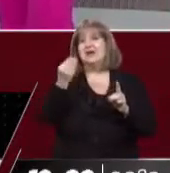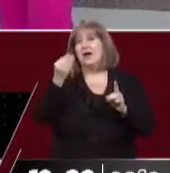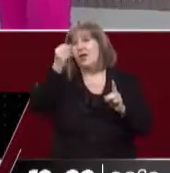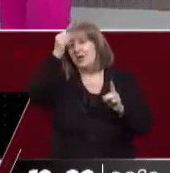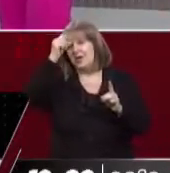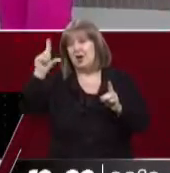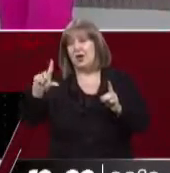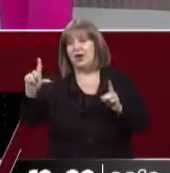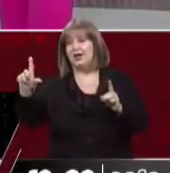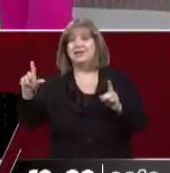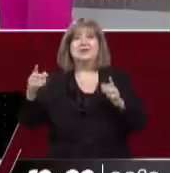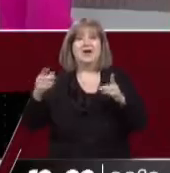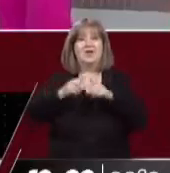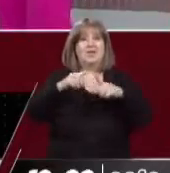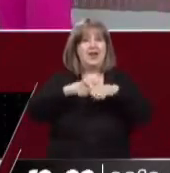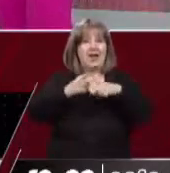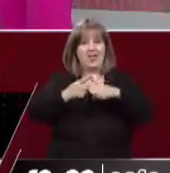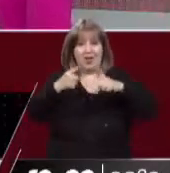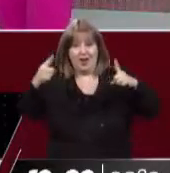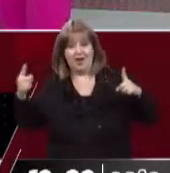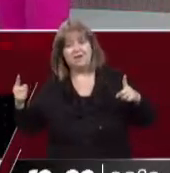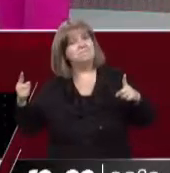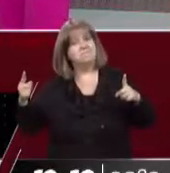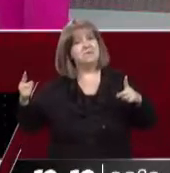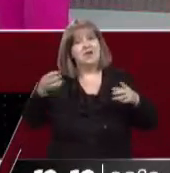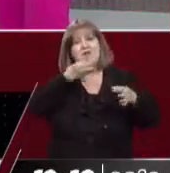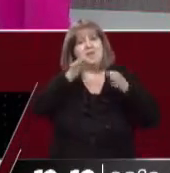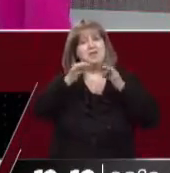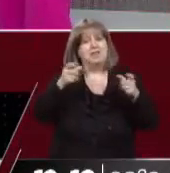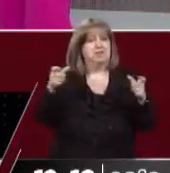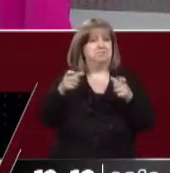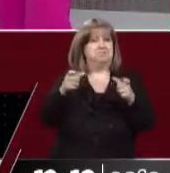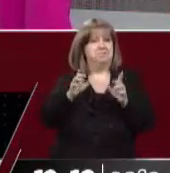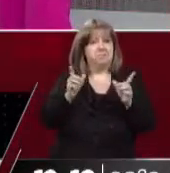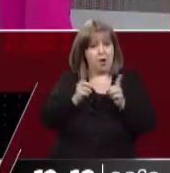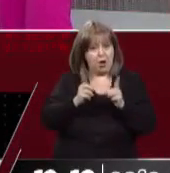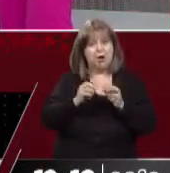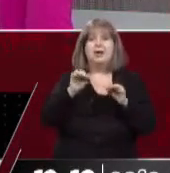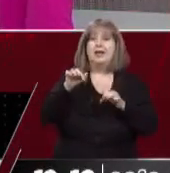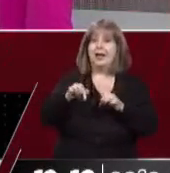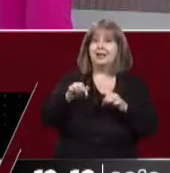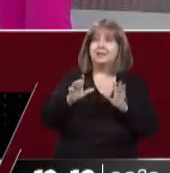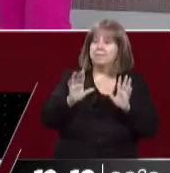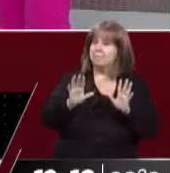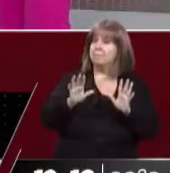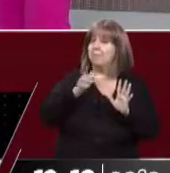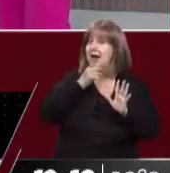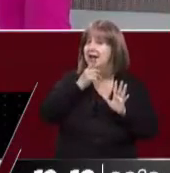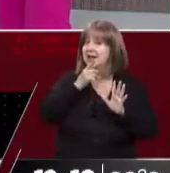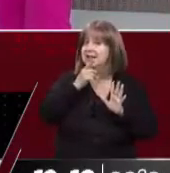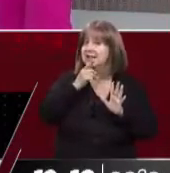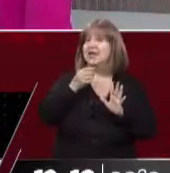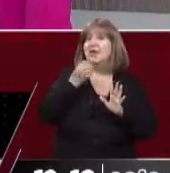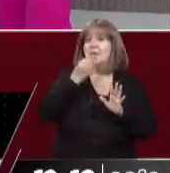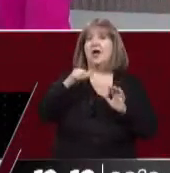hubo demasiadas ventas. Pero este fin de semana es el fin de semana por el cual dicen, con este nos salvamos, porque los